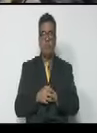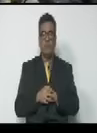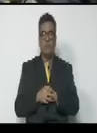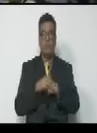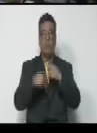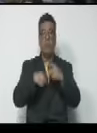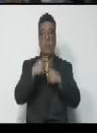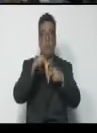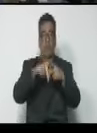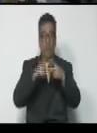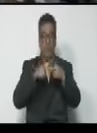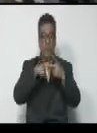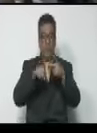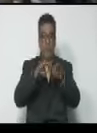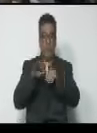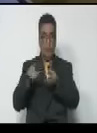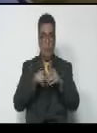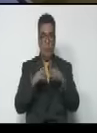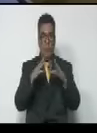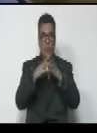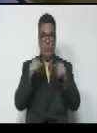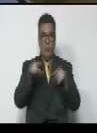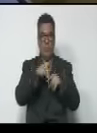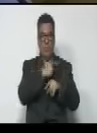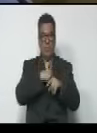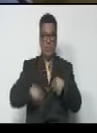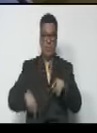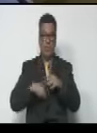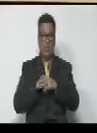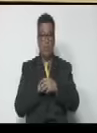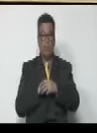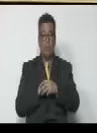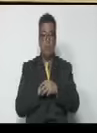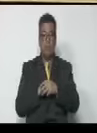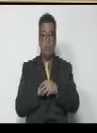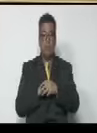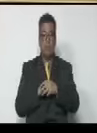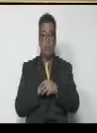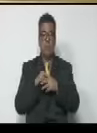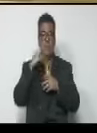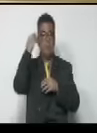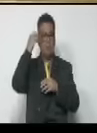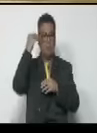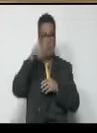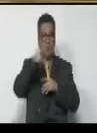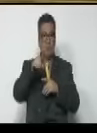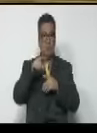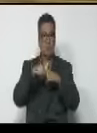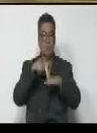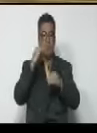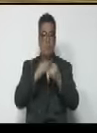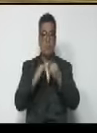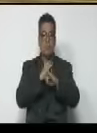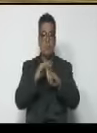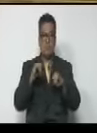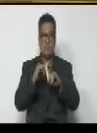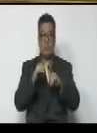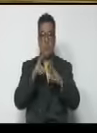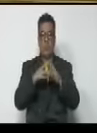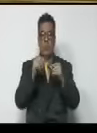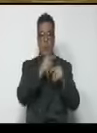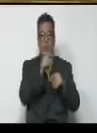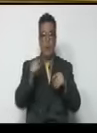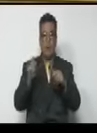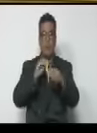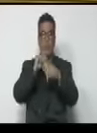Siguiente punto del orden del día, señora secretaria. Es todo, ciudadano presidente. En consecuencia, se levanta la sesión. Quedan todas y